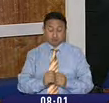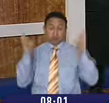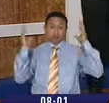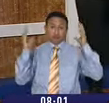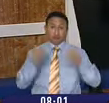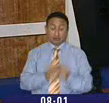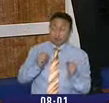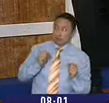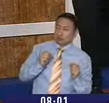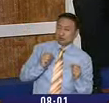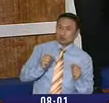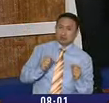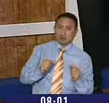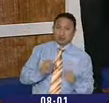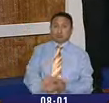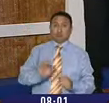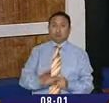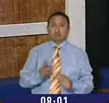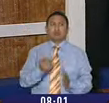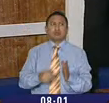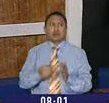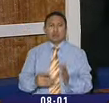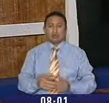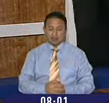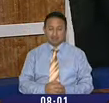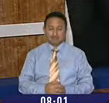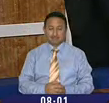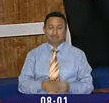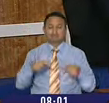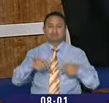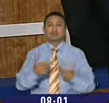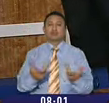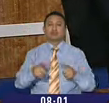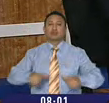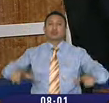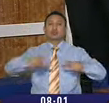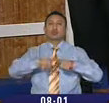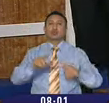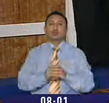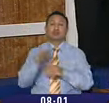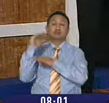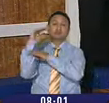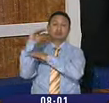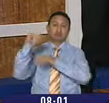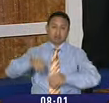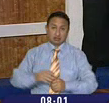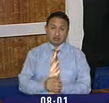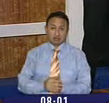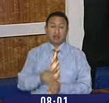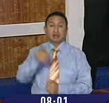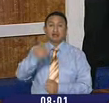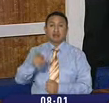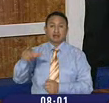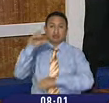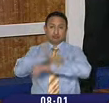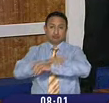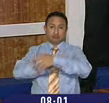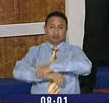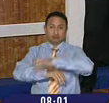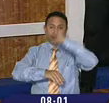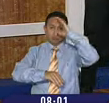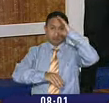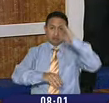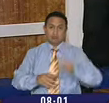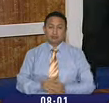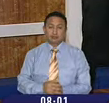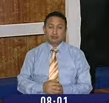y uno se asusta, pues, y frena. ¿Ah? Para ver qué sucede. Esto, pues, se dio en el sector de San Roque, donde fueron detenidos por la Policía